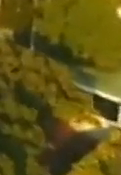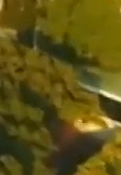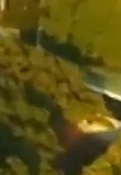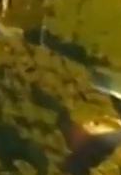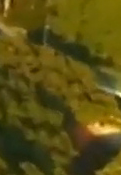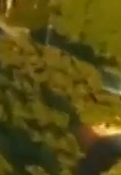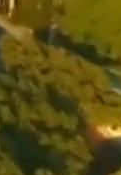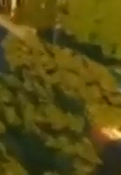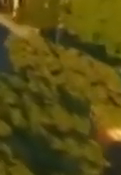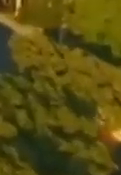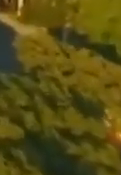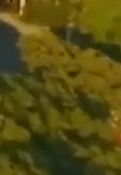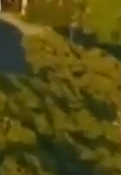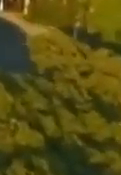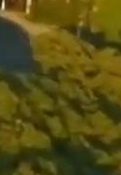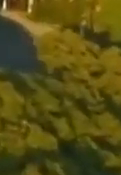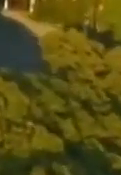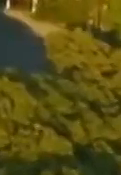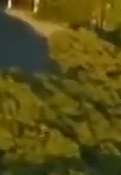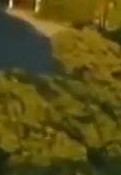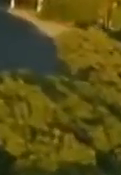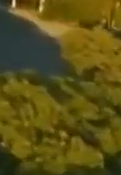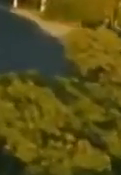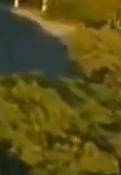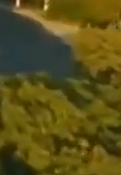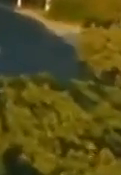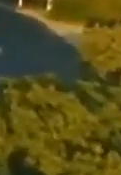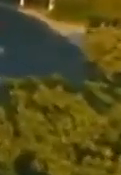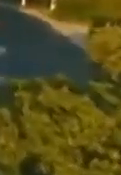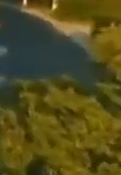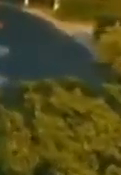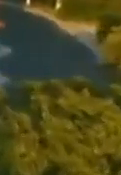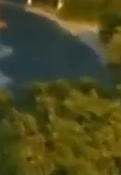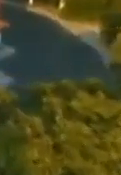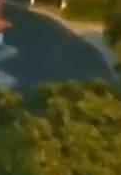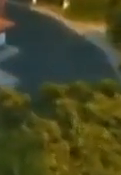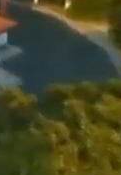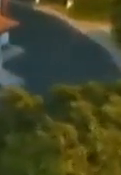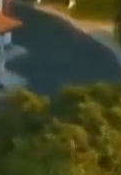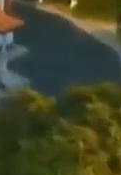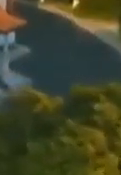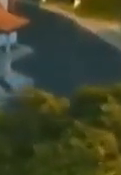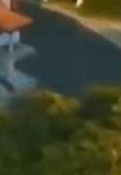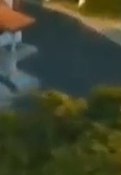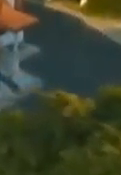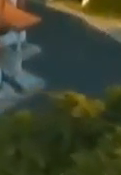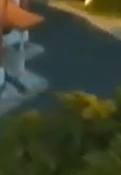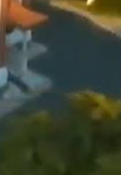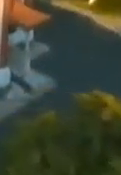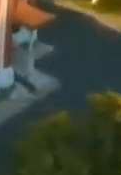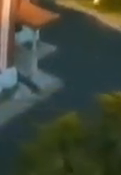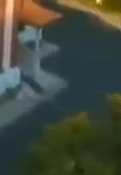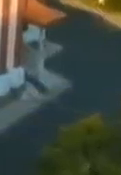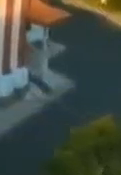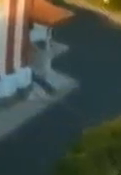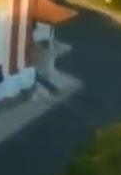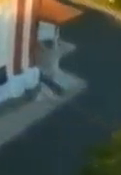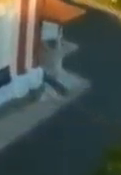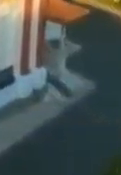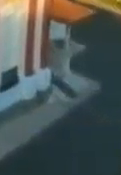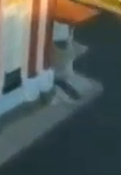Boyacá, del Palacio de Gobierno, que será presidida además por el jefe de Estado venezolano Nicolás Maduro. Hay que destacar que en la tarde de este